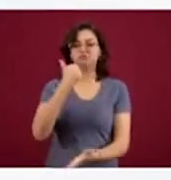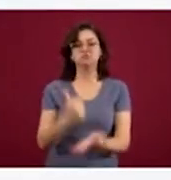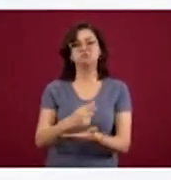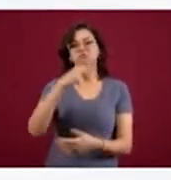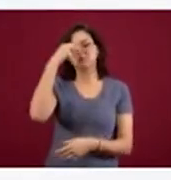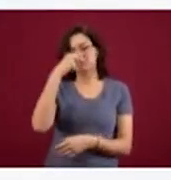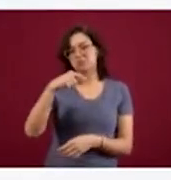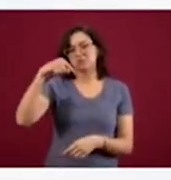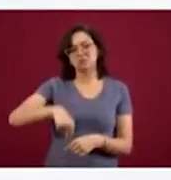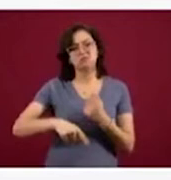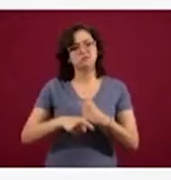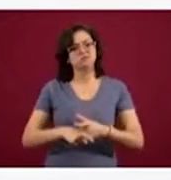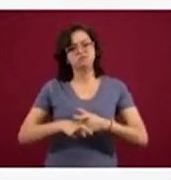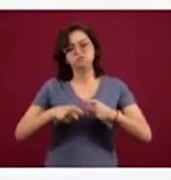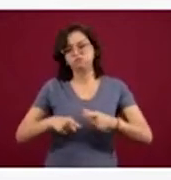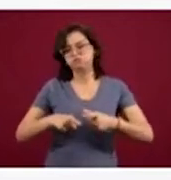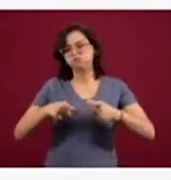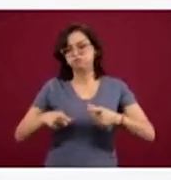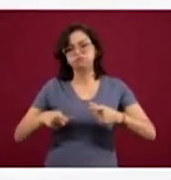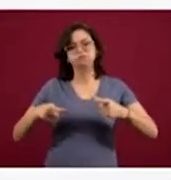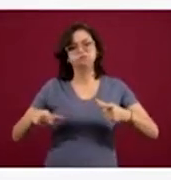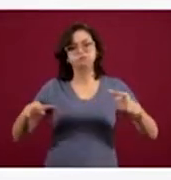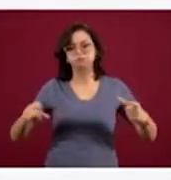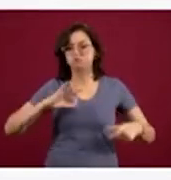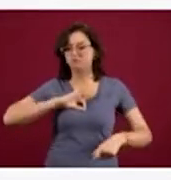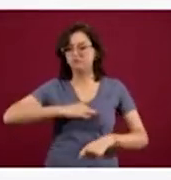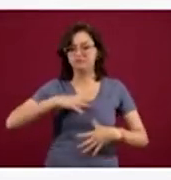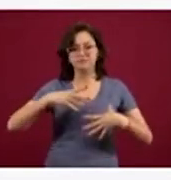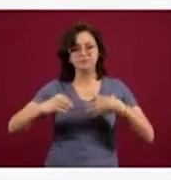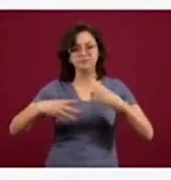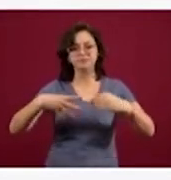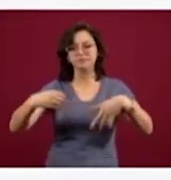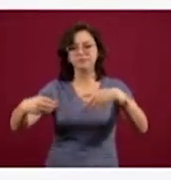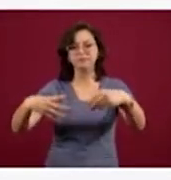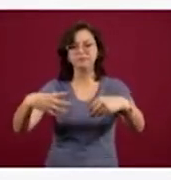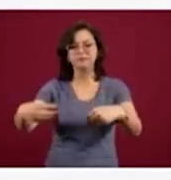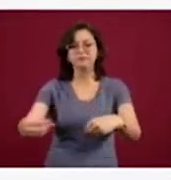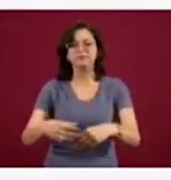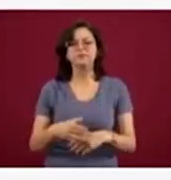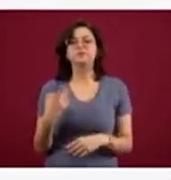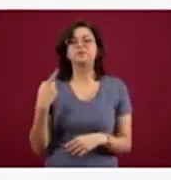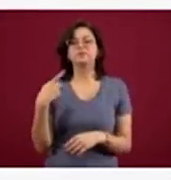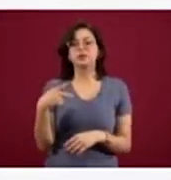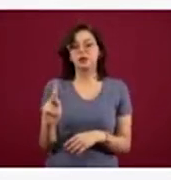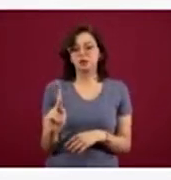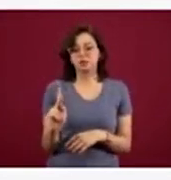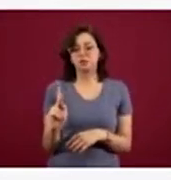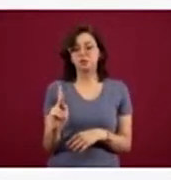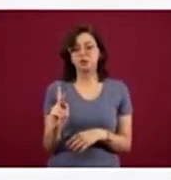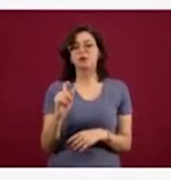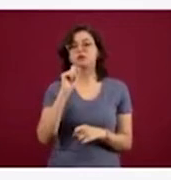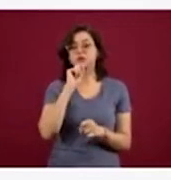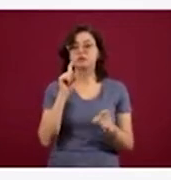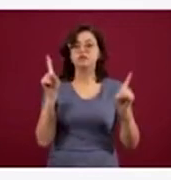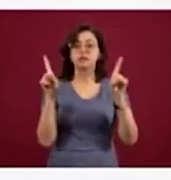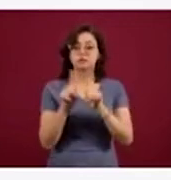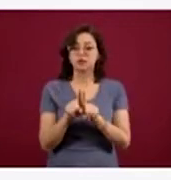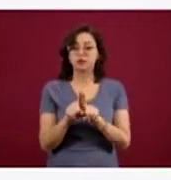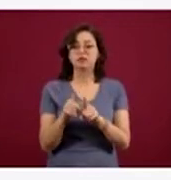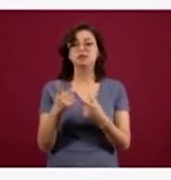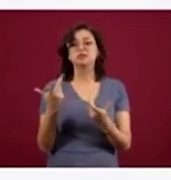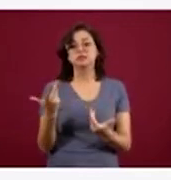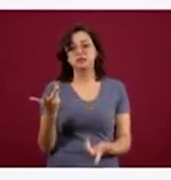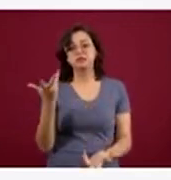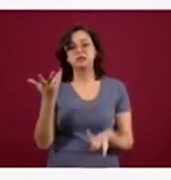de mexico empezaba a tener un repunto importe importante en estos casos sin embargo siempre hemos comentado que esto también lo